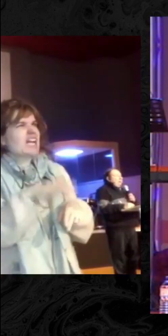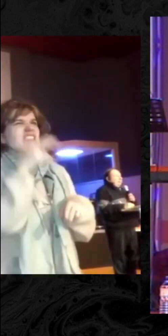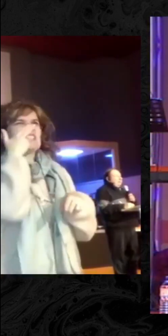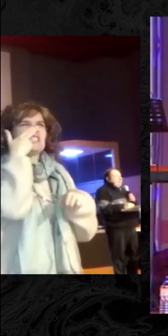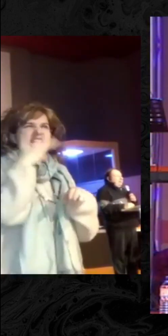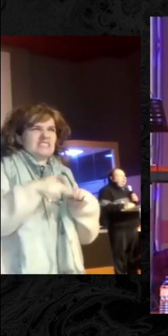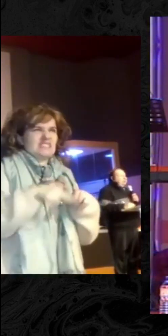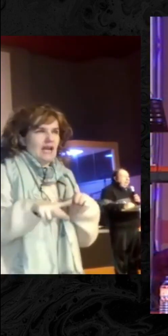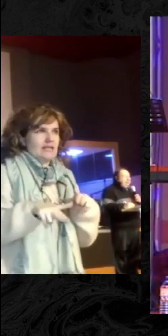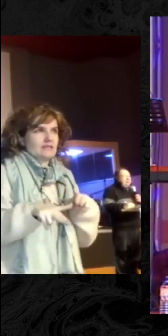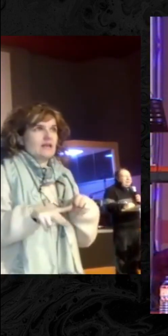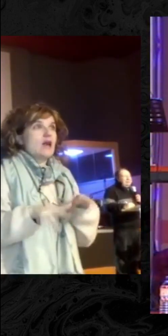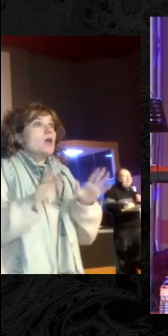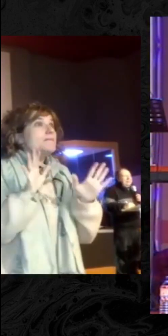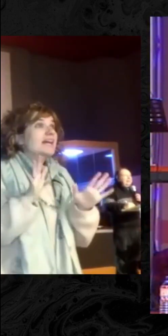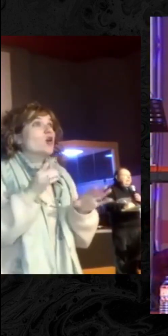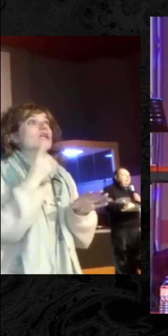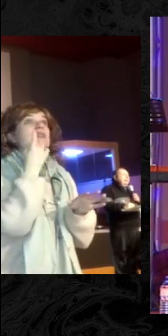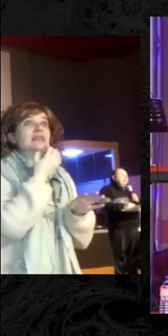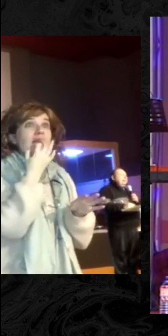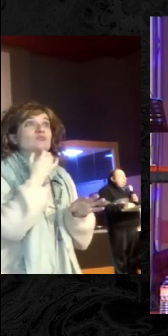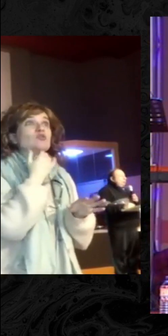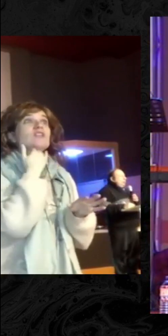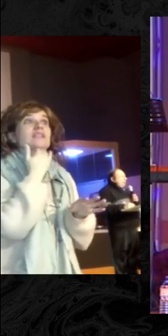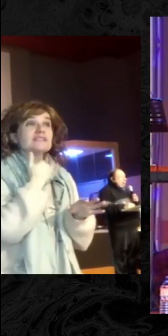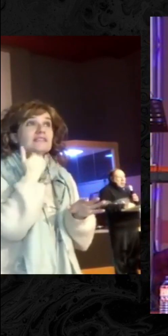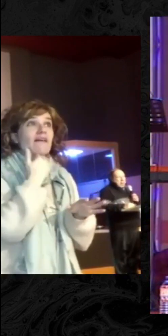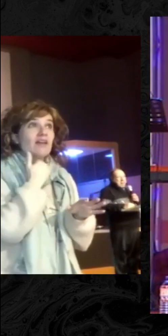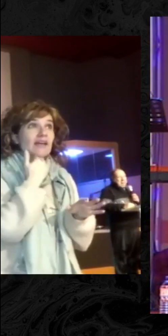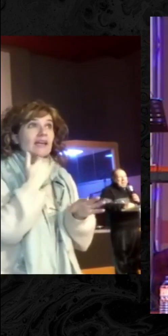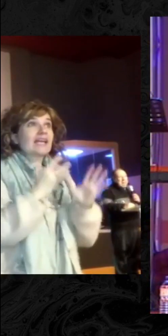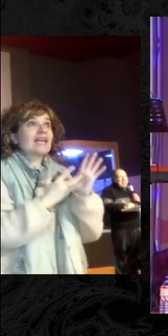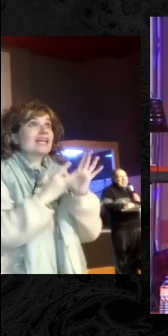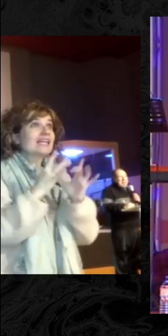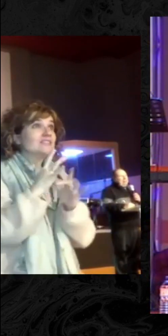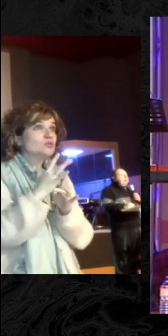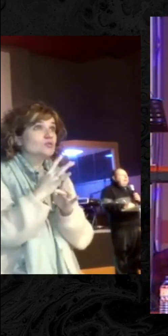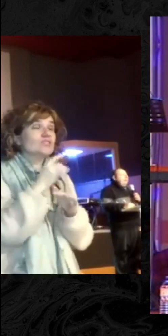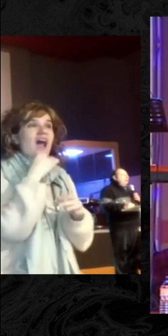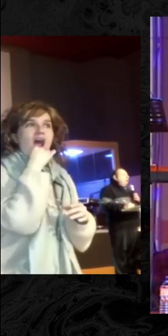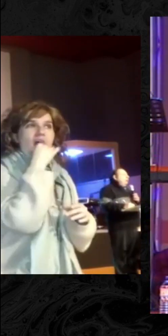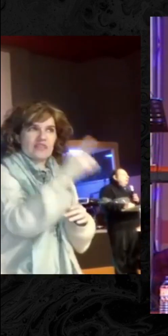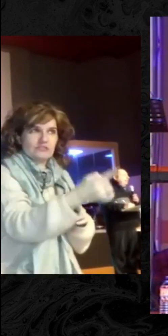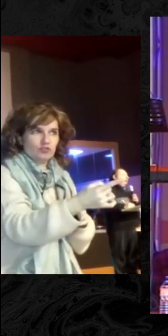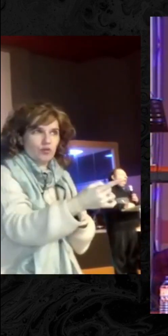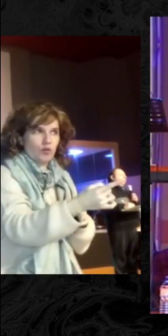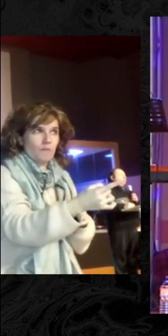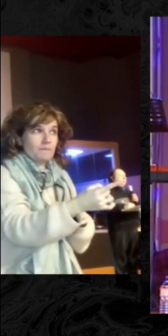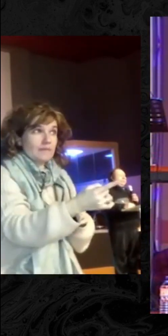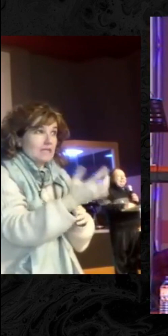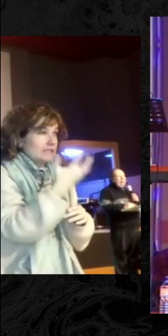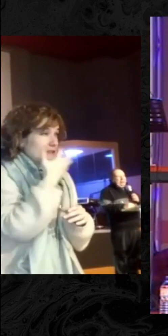cosa que debemos saber que Jesús ha dicho que aunque el mundo entero